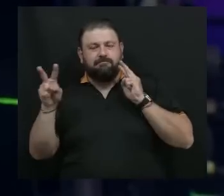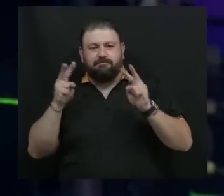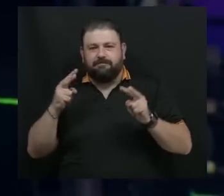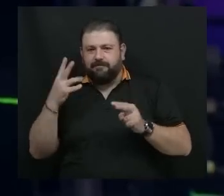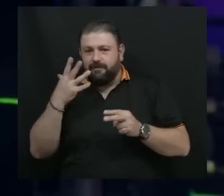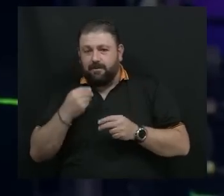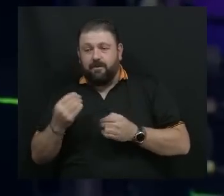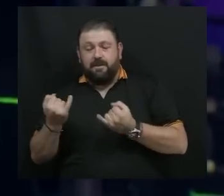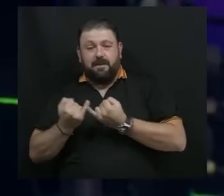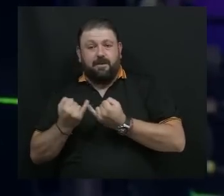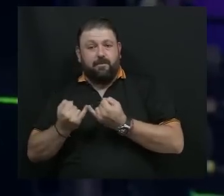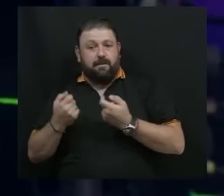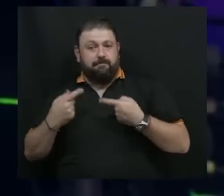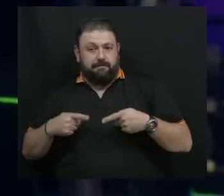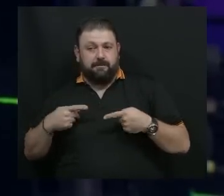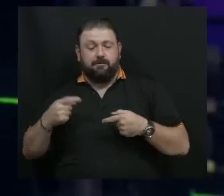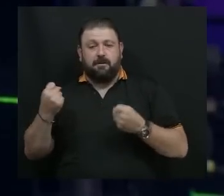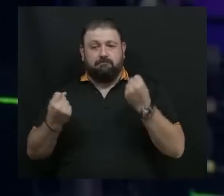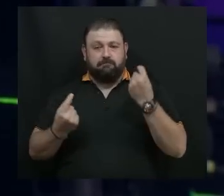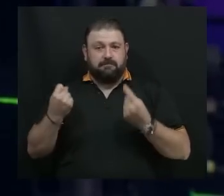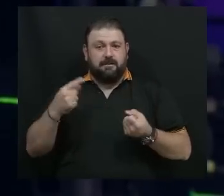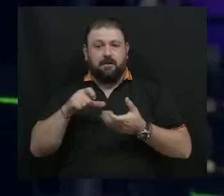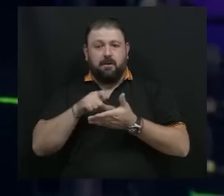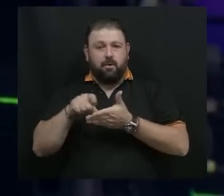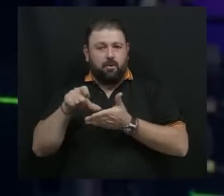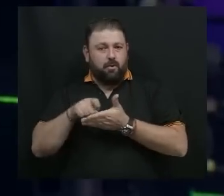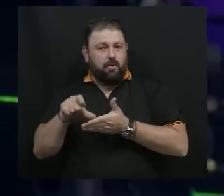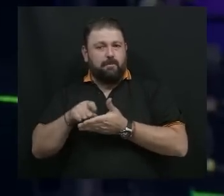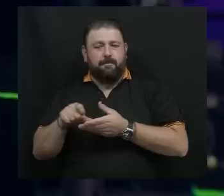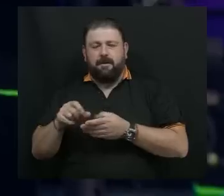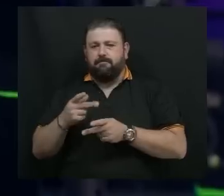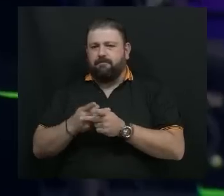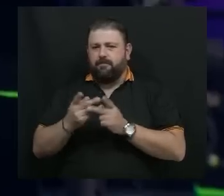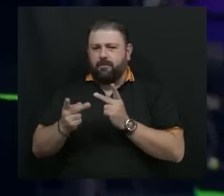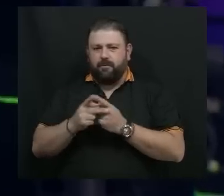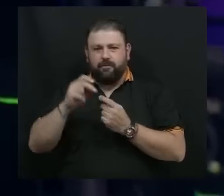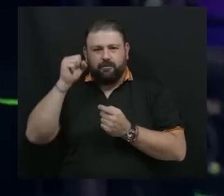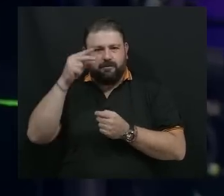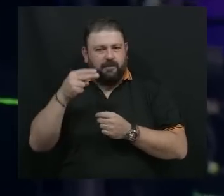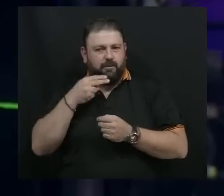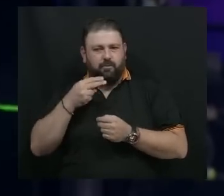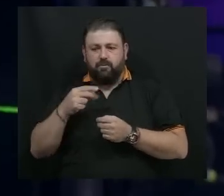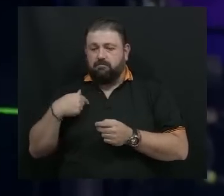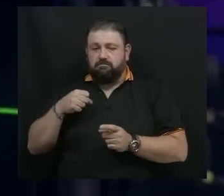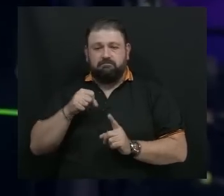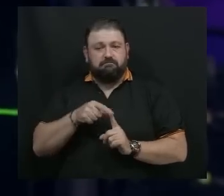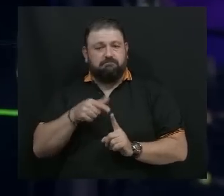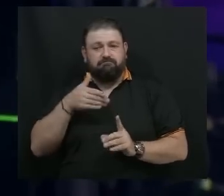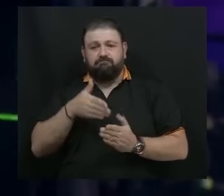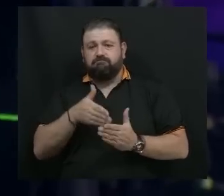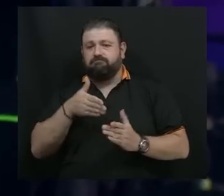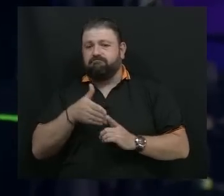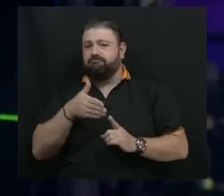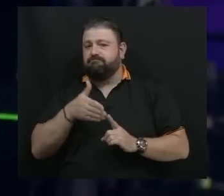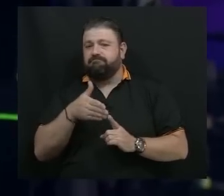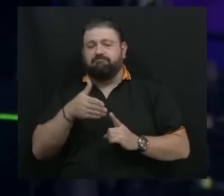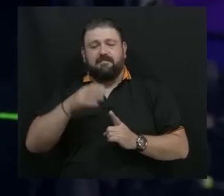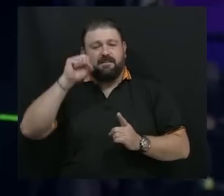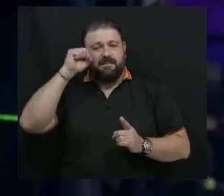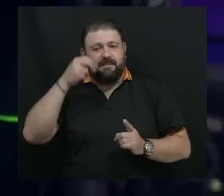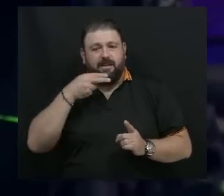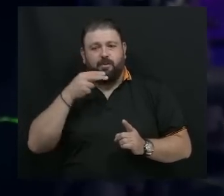línea de Seitú y Kenia Vergara no se van a ir a ningún otro lado, van a usar nuestro